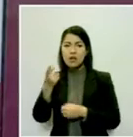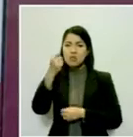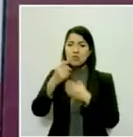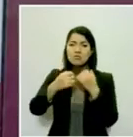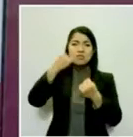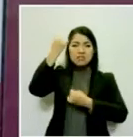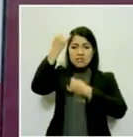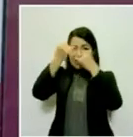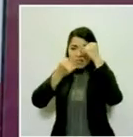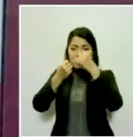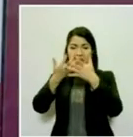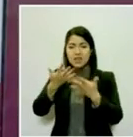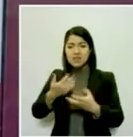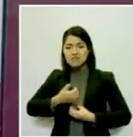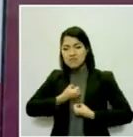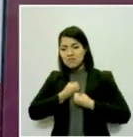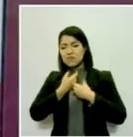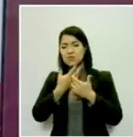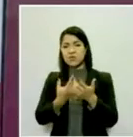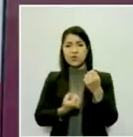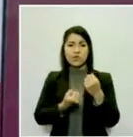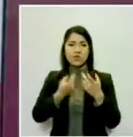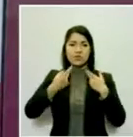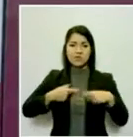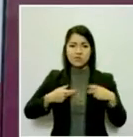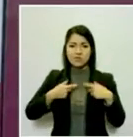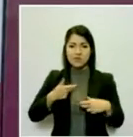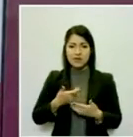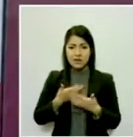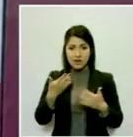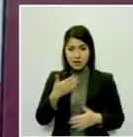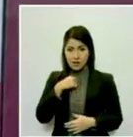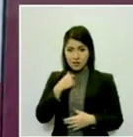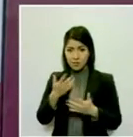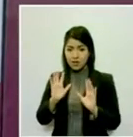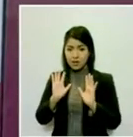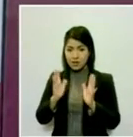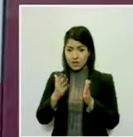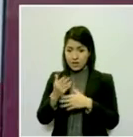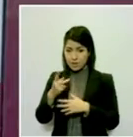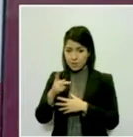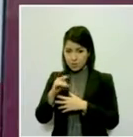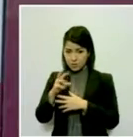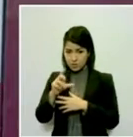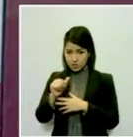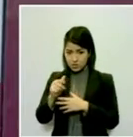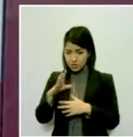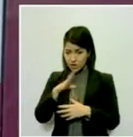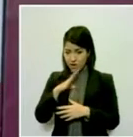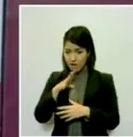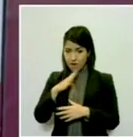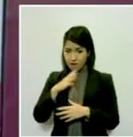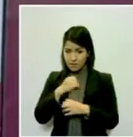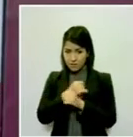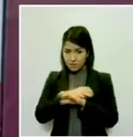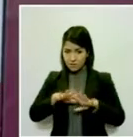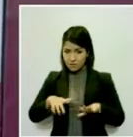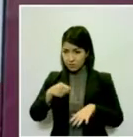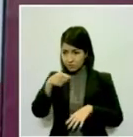dichos ligeros de quiénes son. Hay un reportaje en proceso. ¿No lo leyeron?